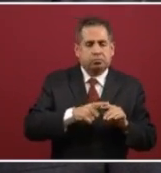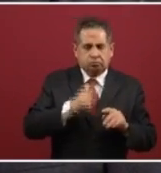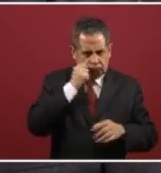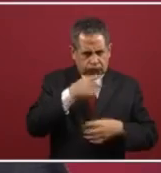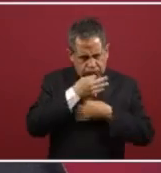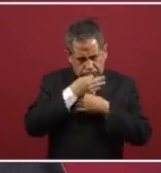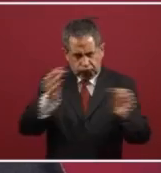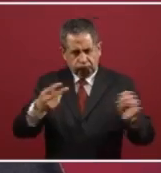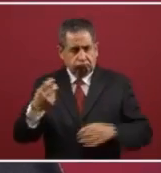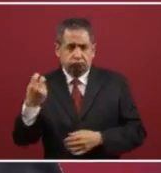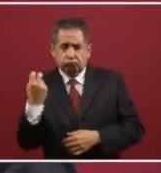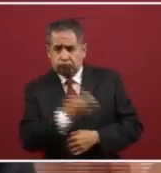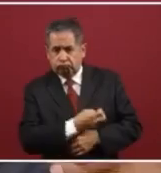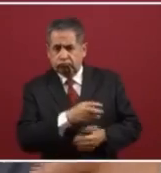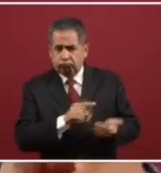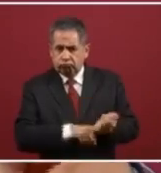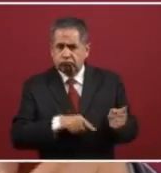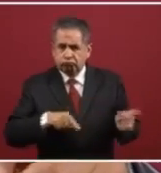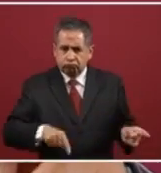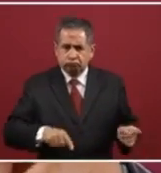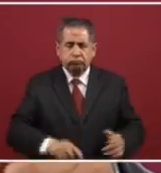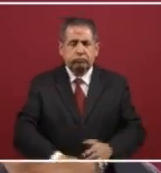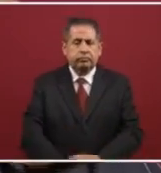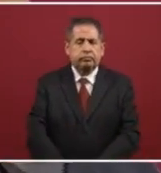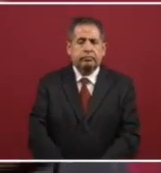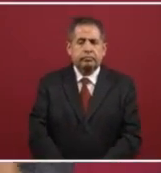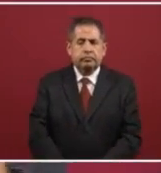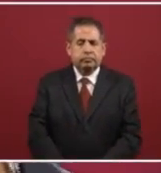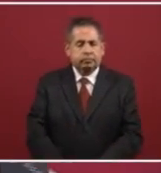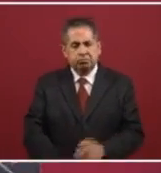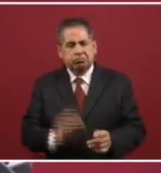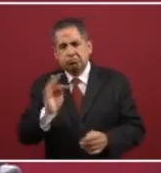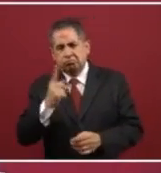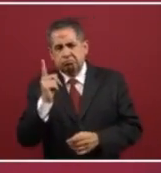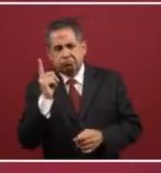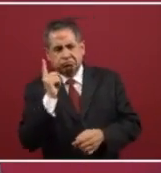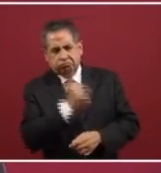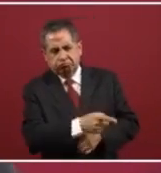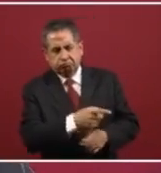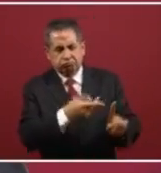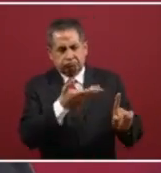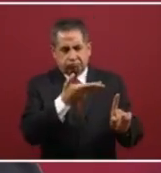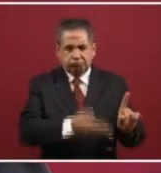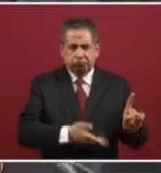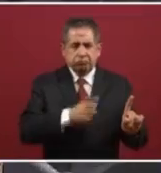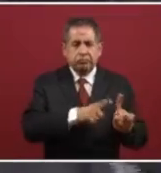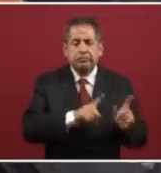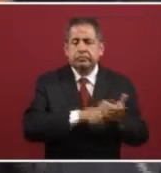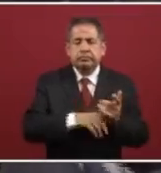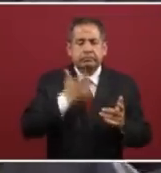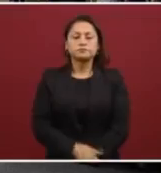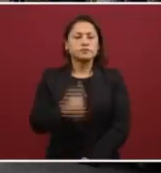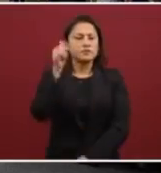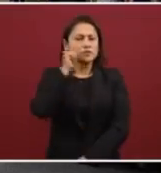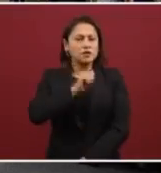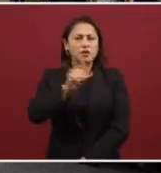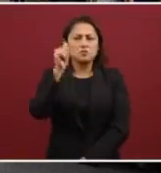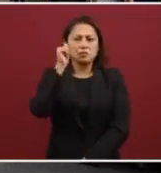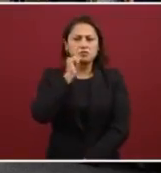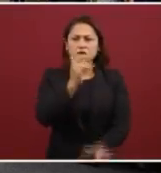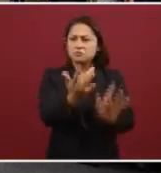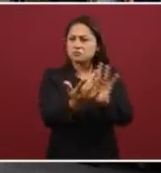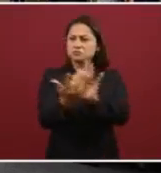no va a imponer la tenencia vehícular y destacó que existe una sociedad plural aunque hay conservadores que en lugar de cerrar filas